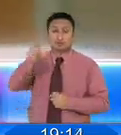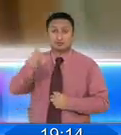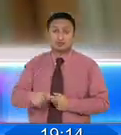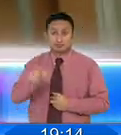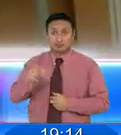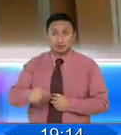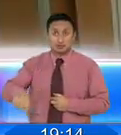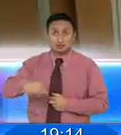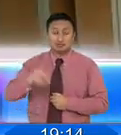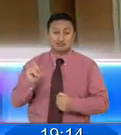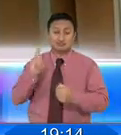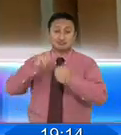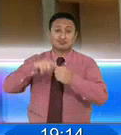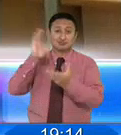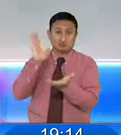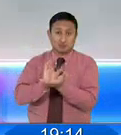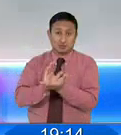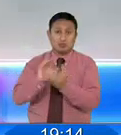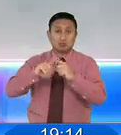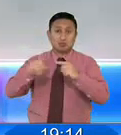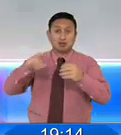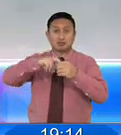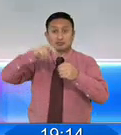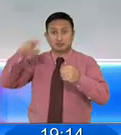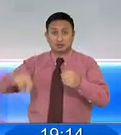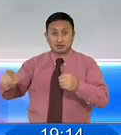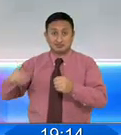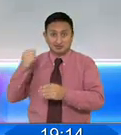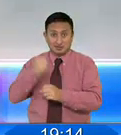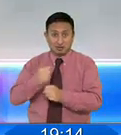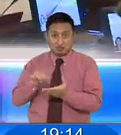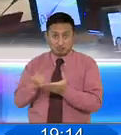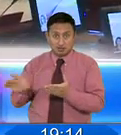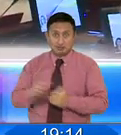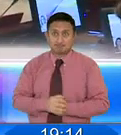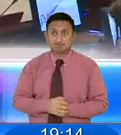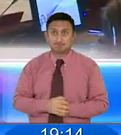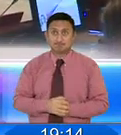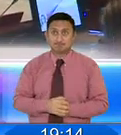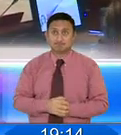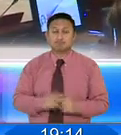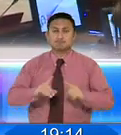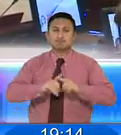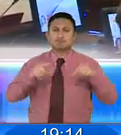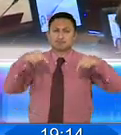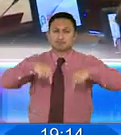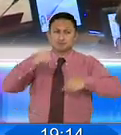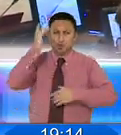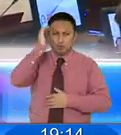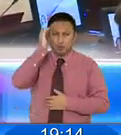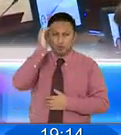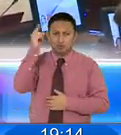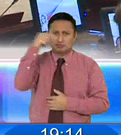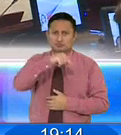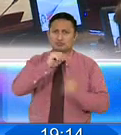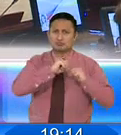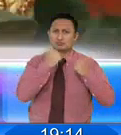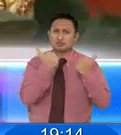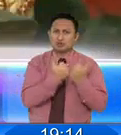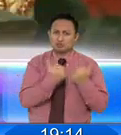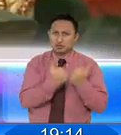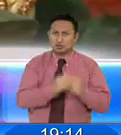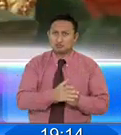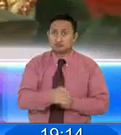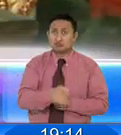estaban afiliados al IES pero fueron desvinculados de sus trabajos. Esto, sin embargo, ha causado preocupación dentro de la Asamblea y también